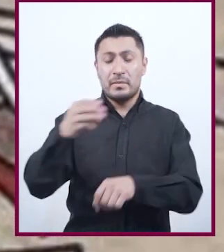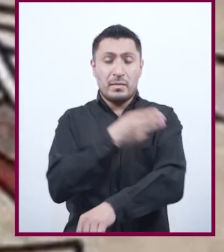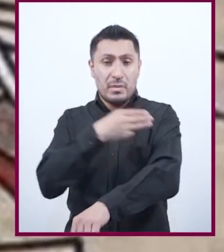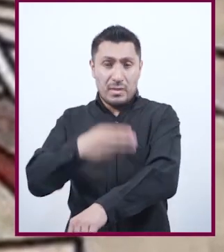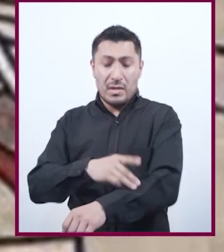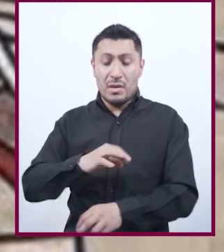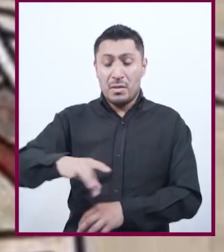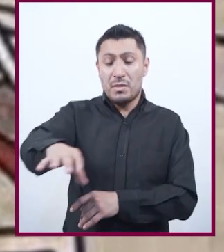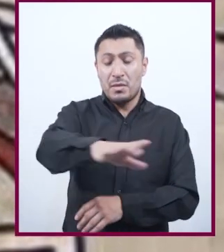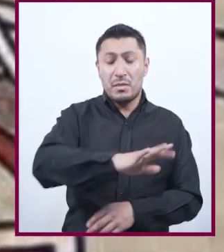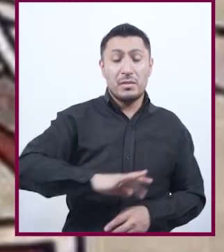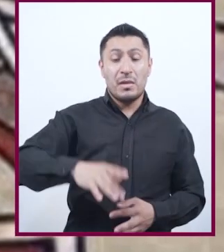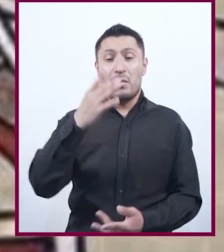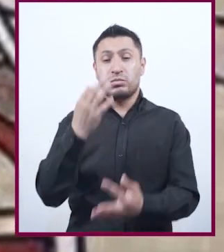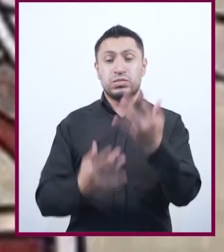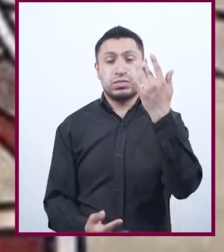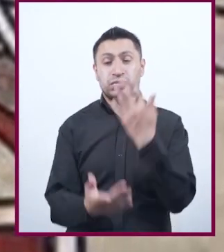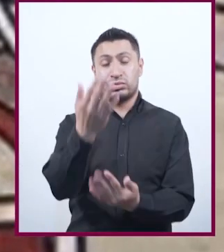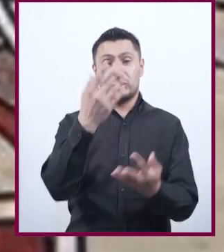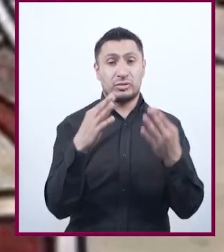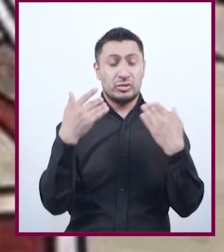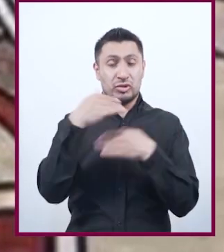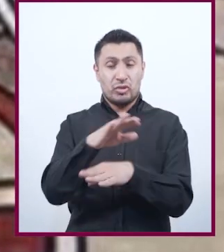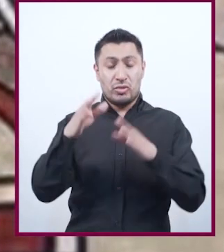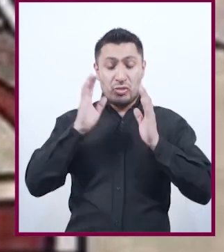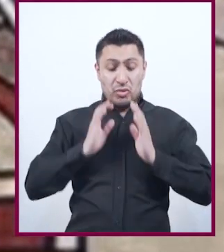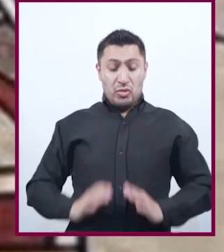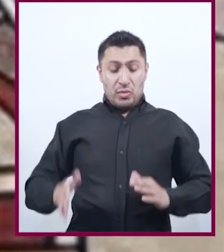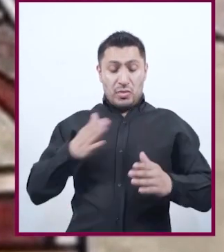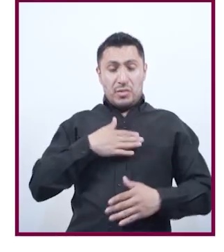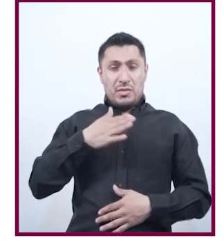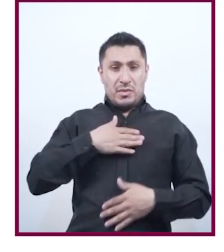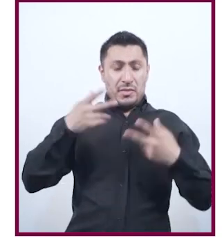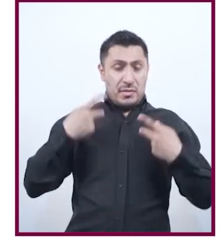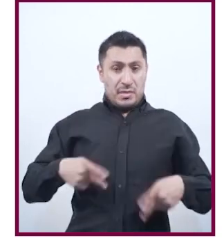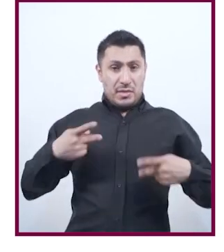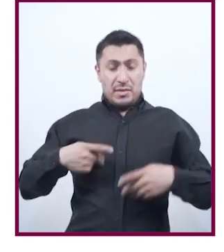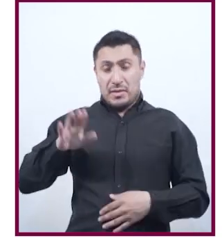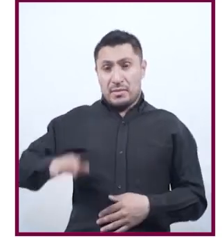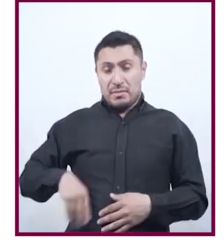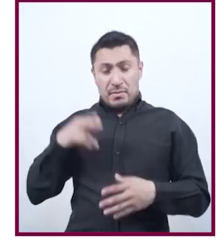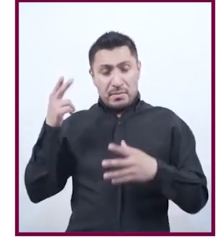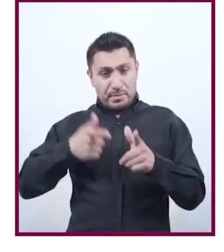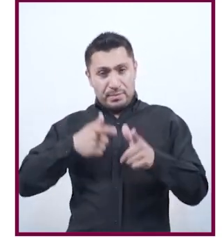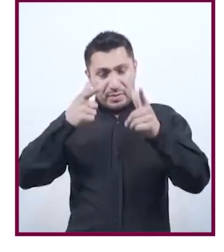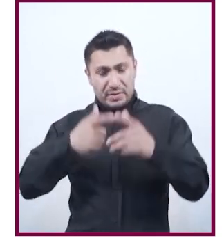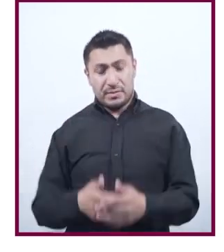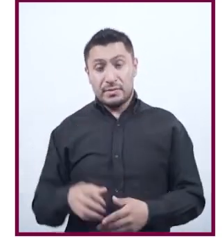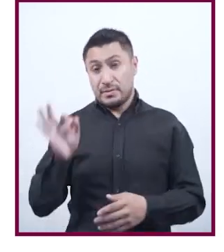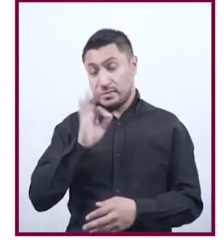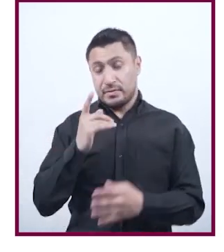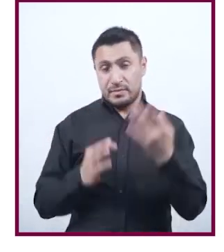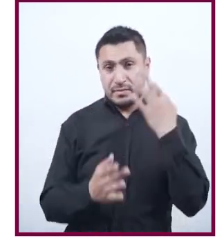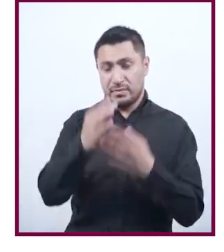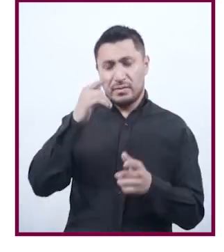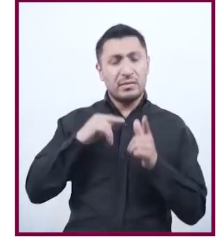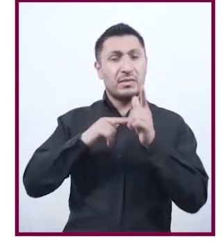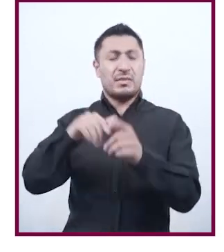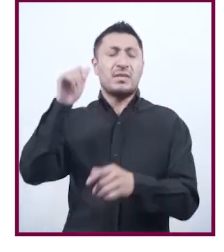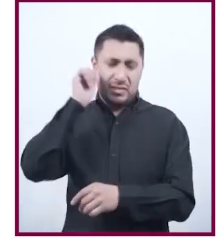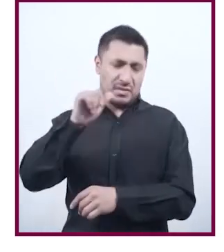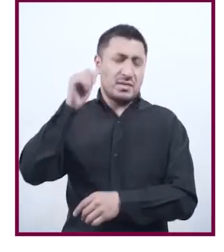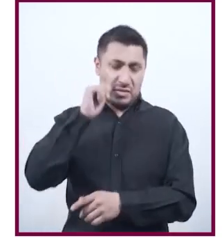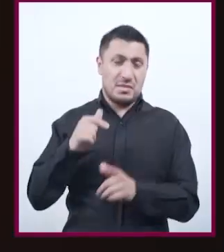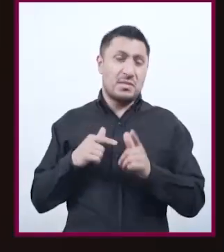de grandes dimensiones sobre el pecho de una víctima que acababa de ser sacrificada. Si las llamas se mantenían encendidas,